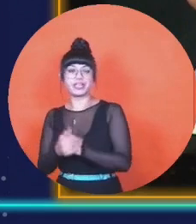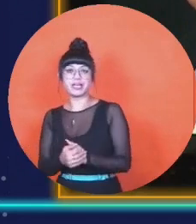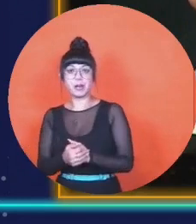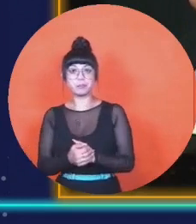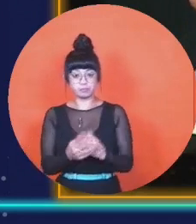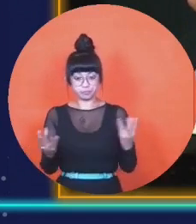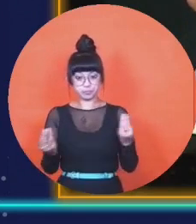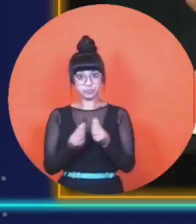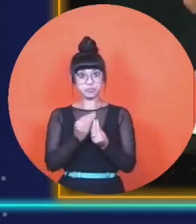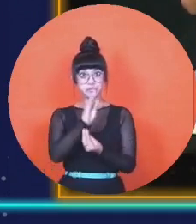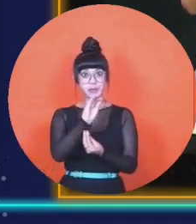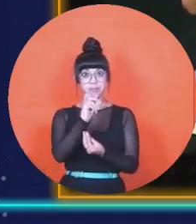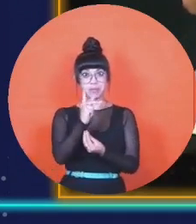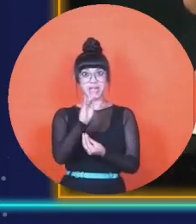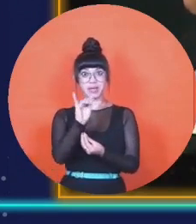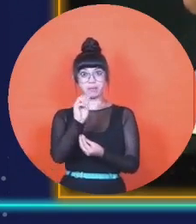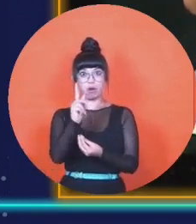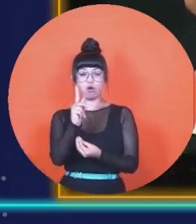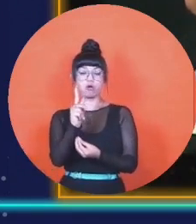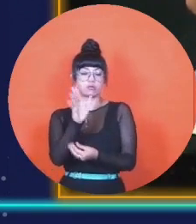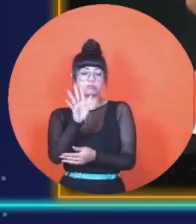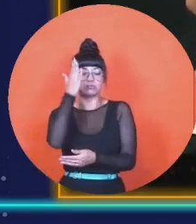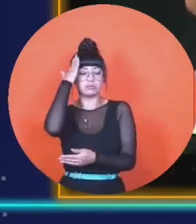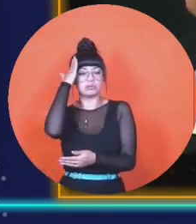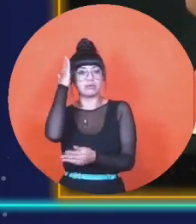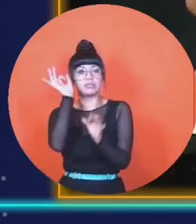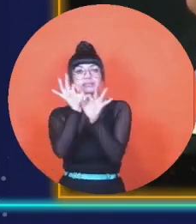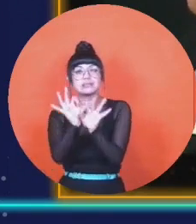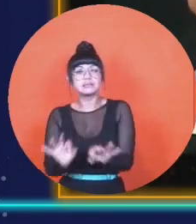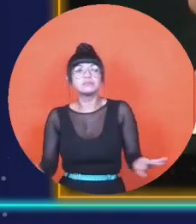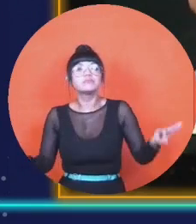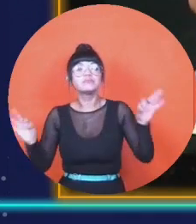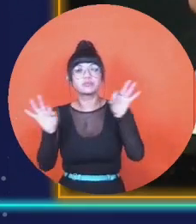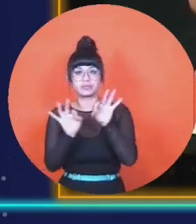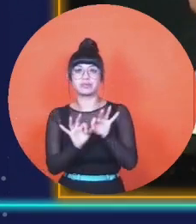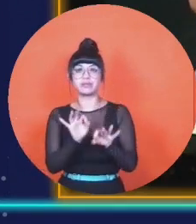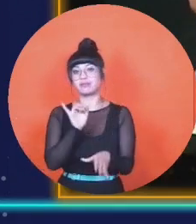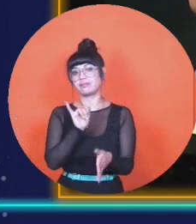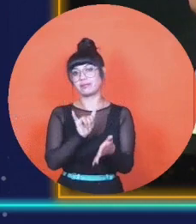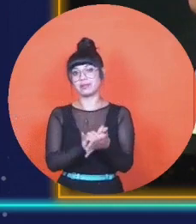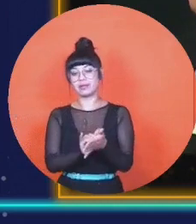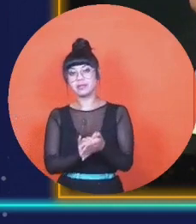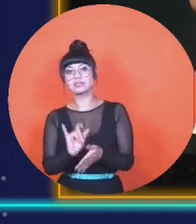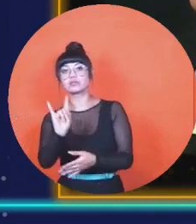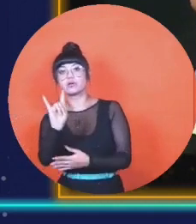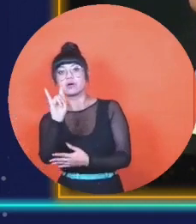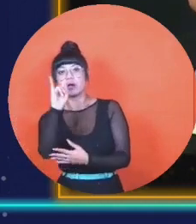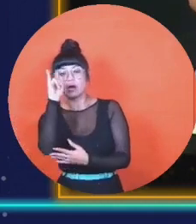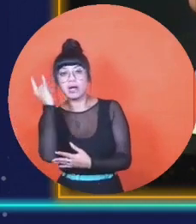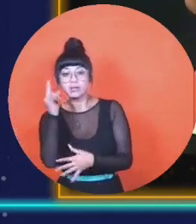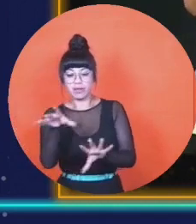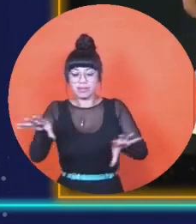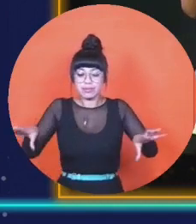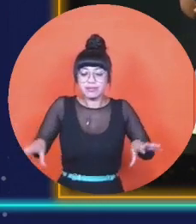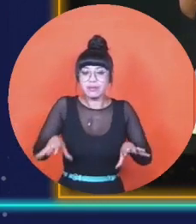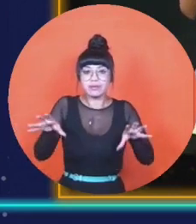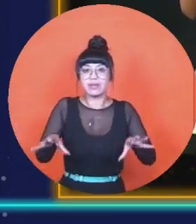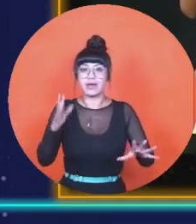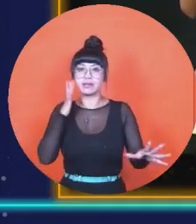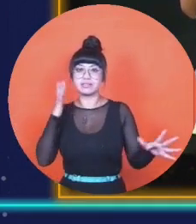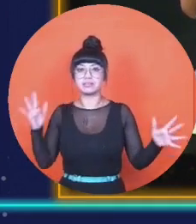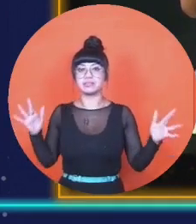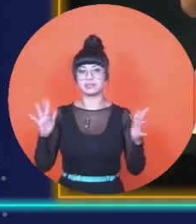PicBook sabemos que es súper relevante. Tenemos una serie de actividades